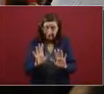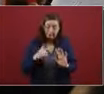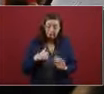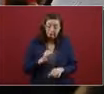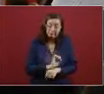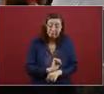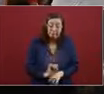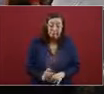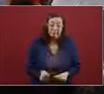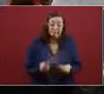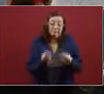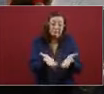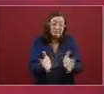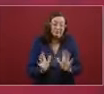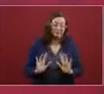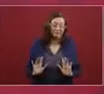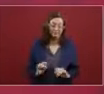Además, es su derecho